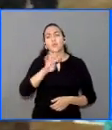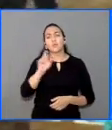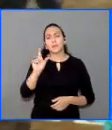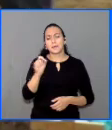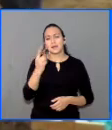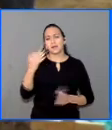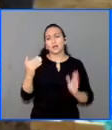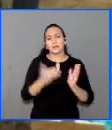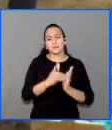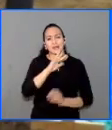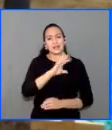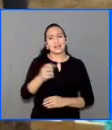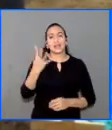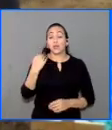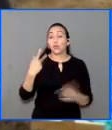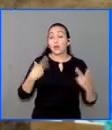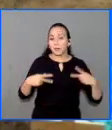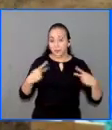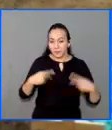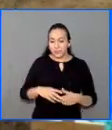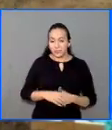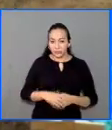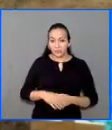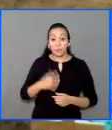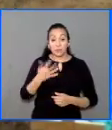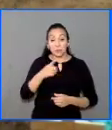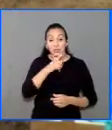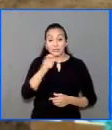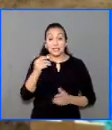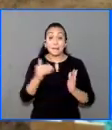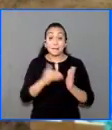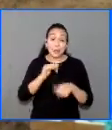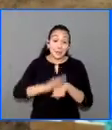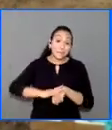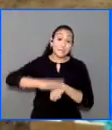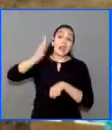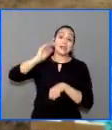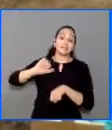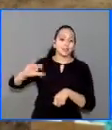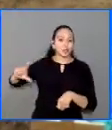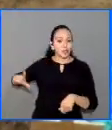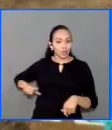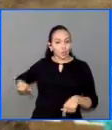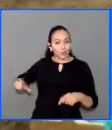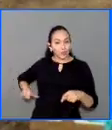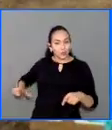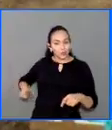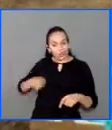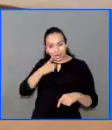424.509 personas, casi 100,000 más que las que el gobierno federal había reconocido.